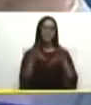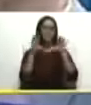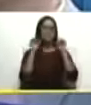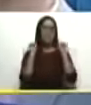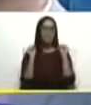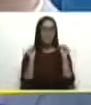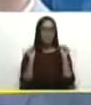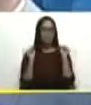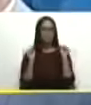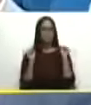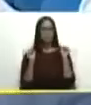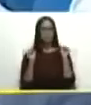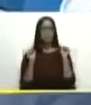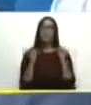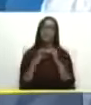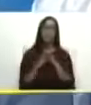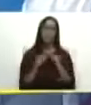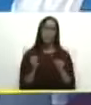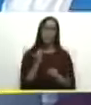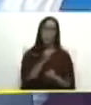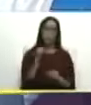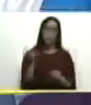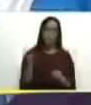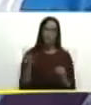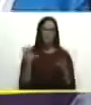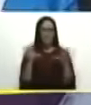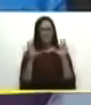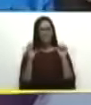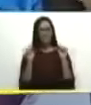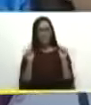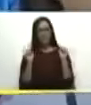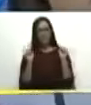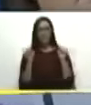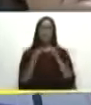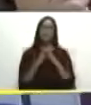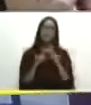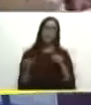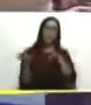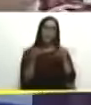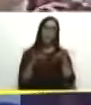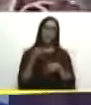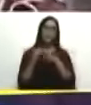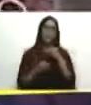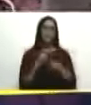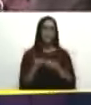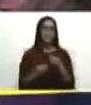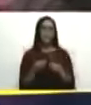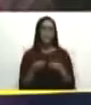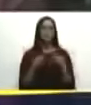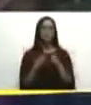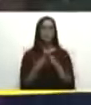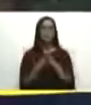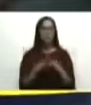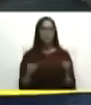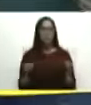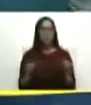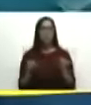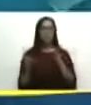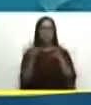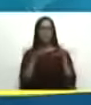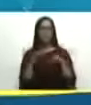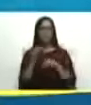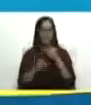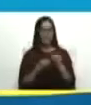entendimiento. Y todos ustedes entenderán que todas las conspiraciones que se hicieron, todas las conspiraciones que se